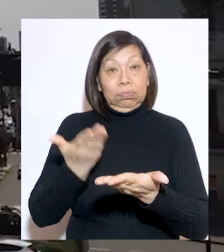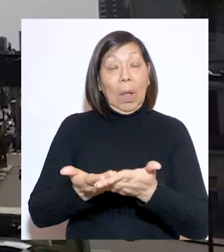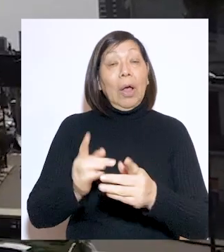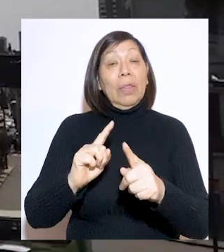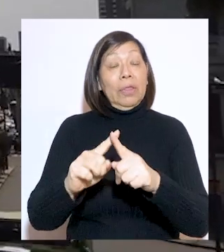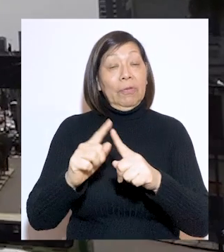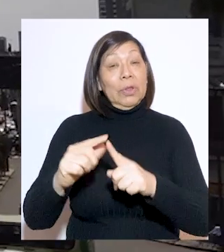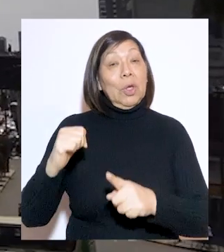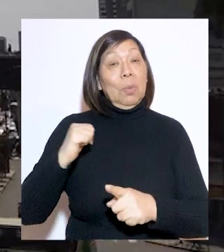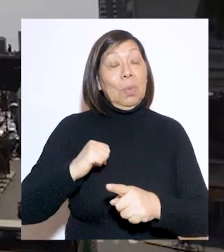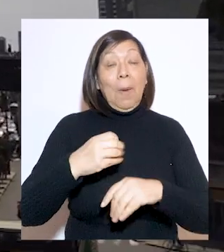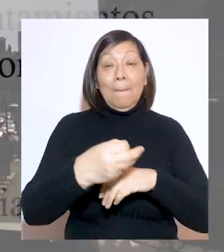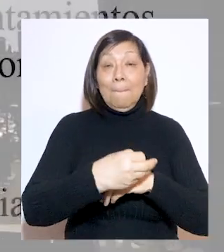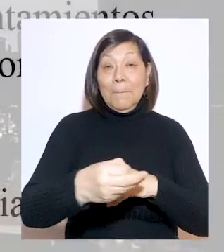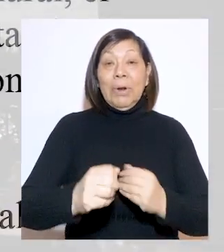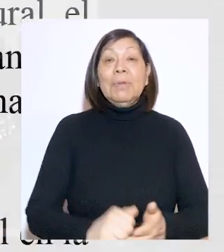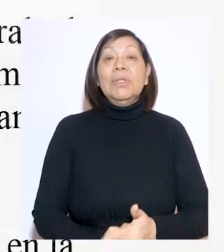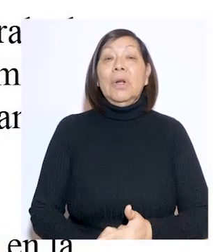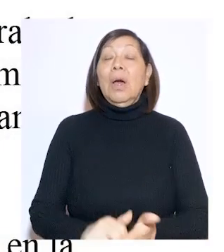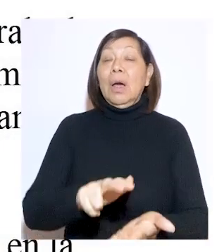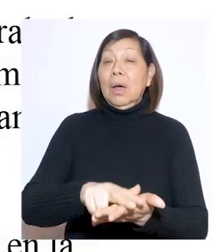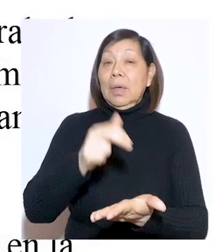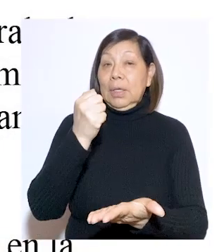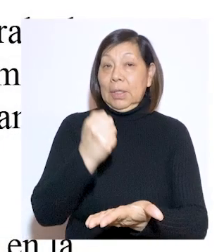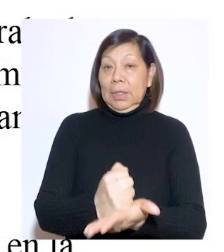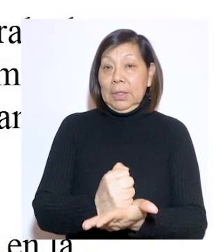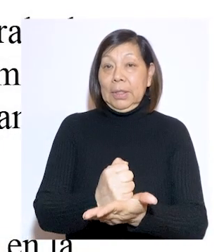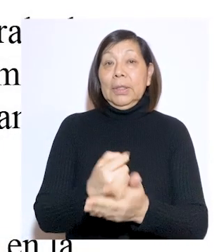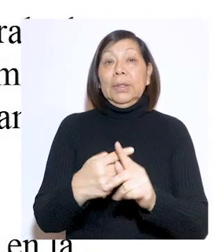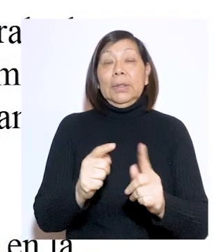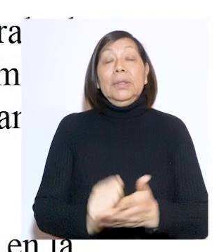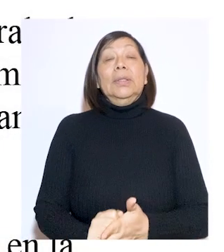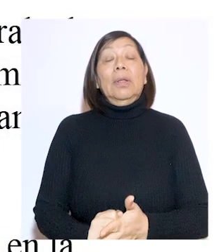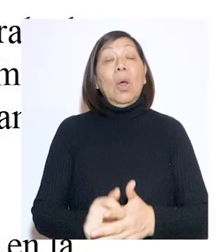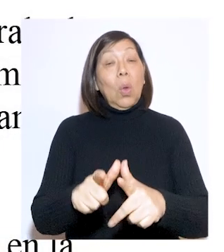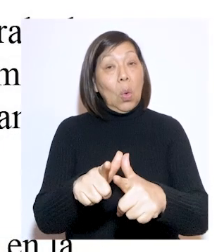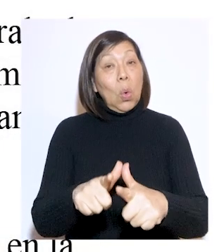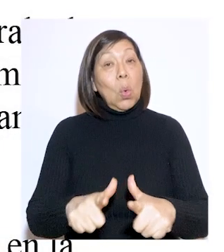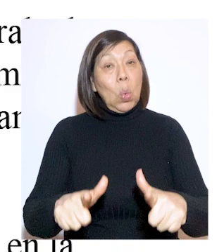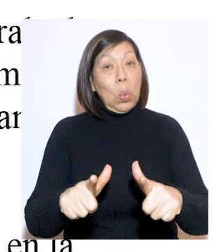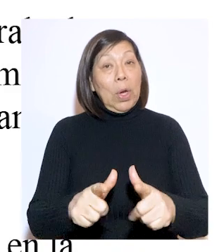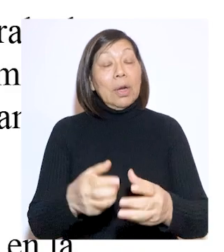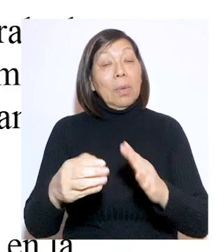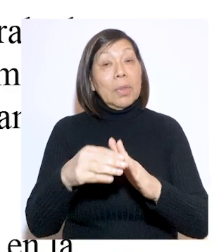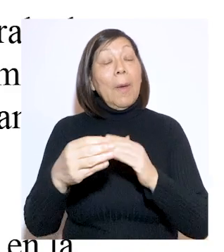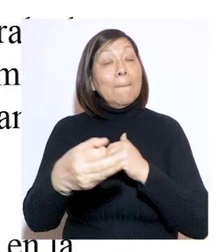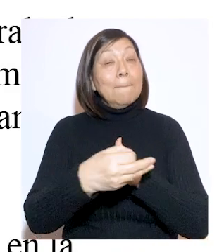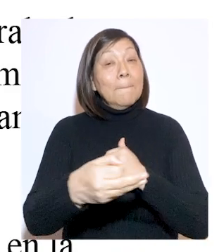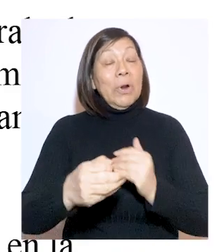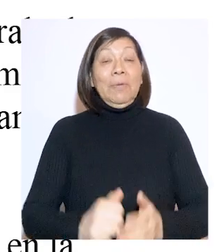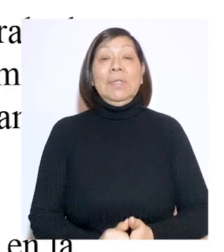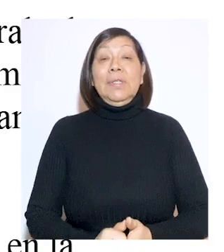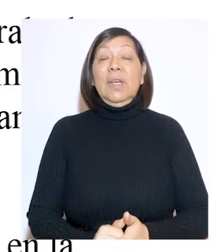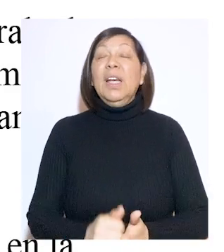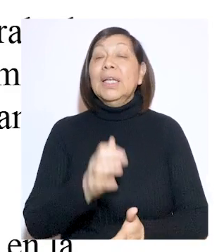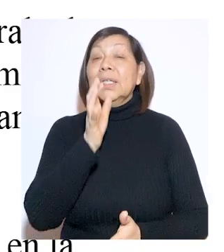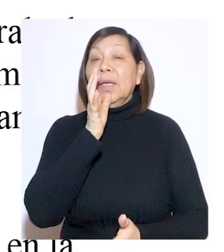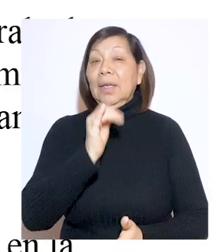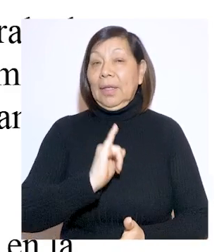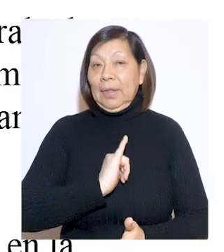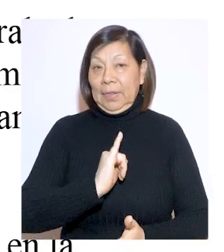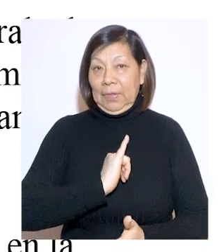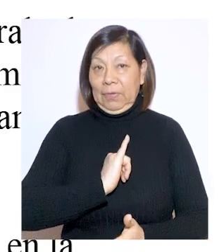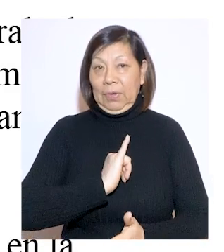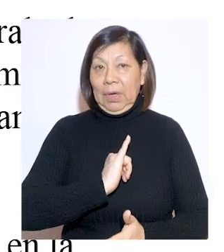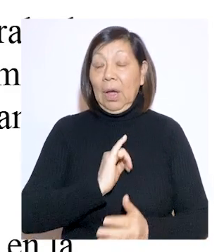las municipalidades provinciales aprobar el plan de acondicionamiento territorial de nivel provincial que identifique las